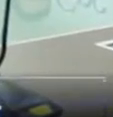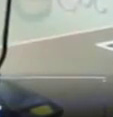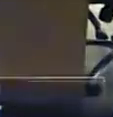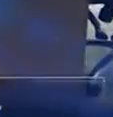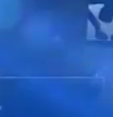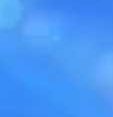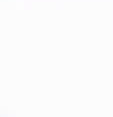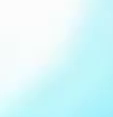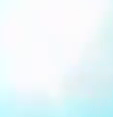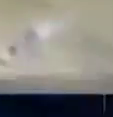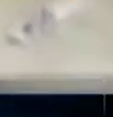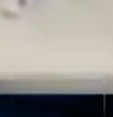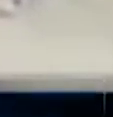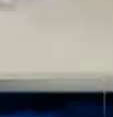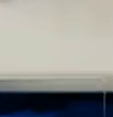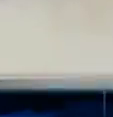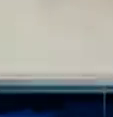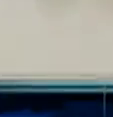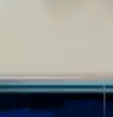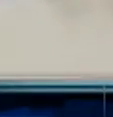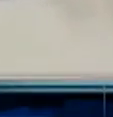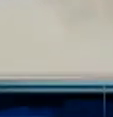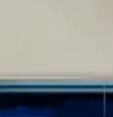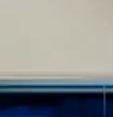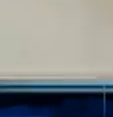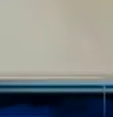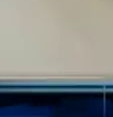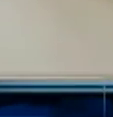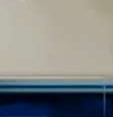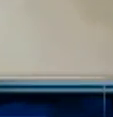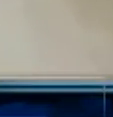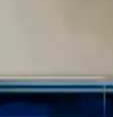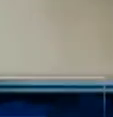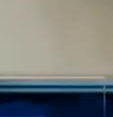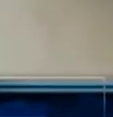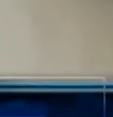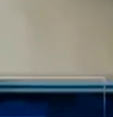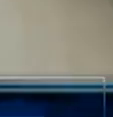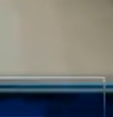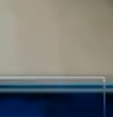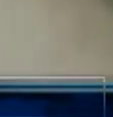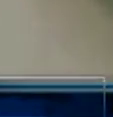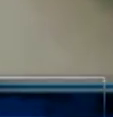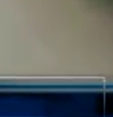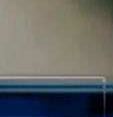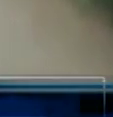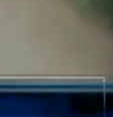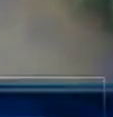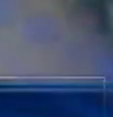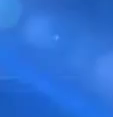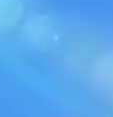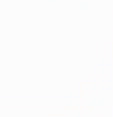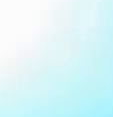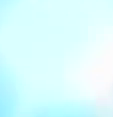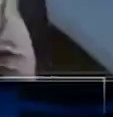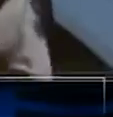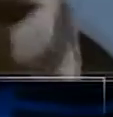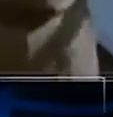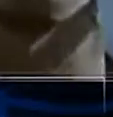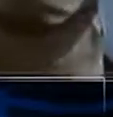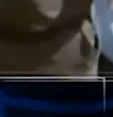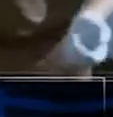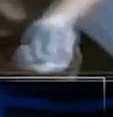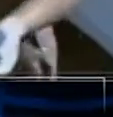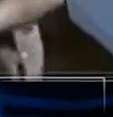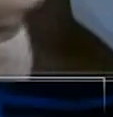del nuevo fiscal. Y en lo internacional, más de 20.000 evacuados por inundaciones en Estados Unidos.